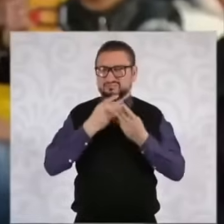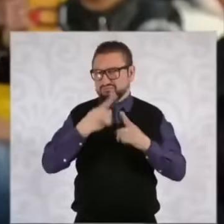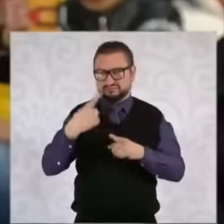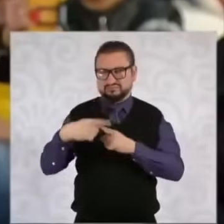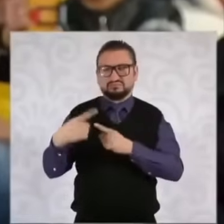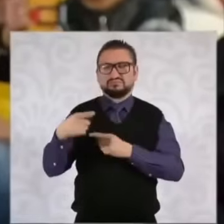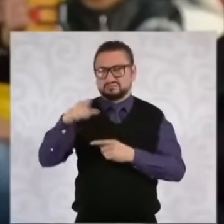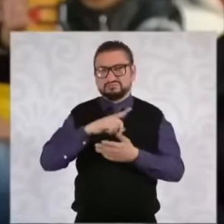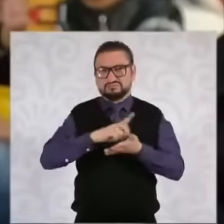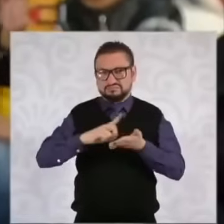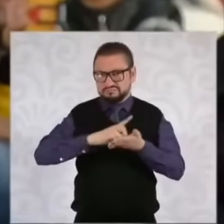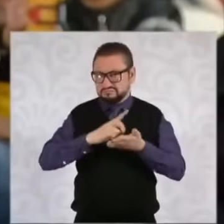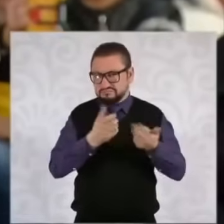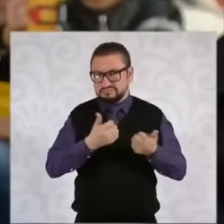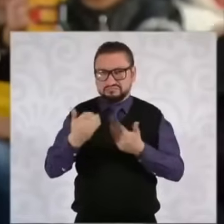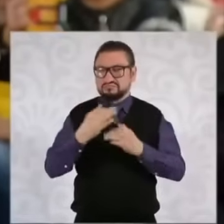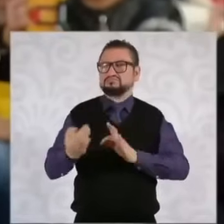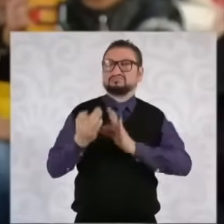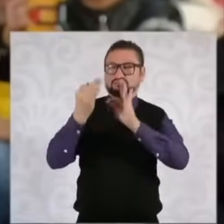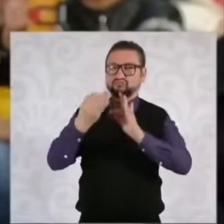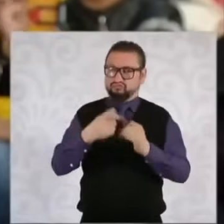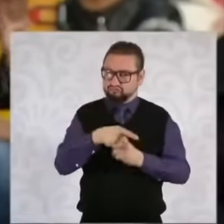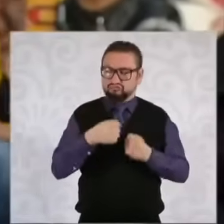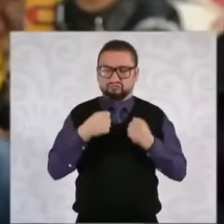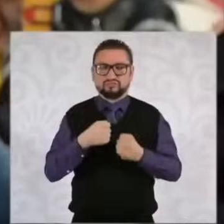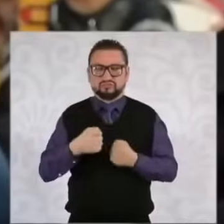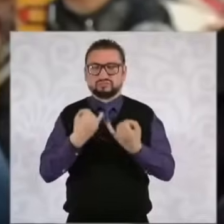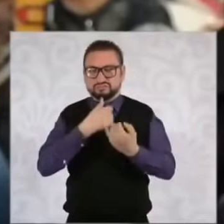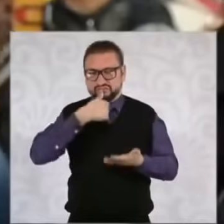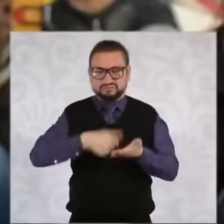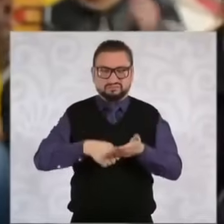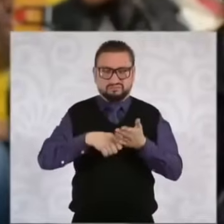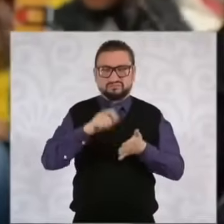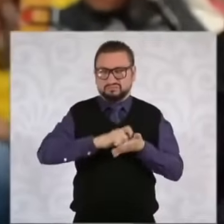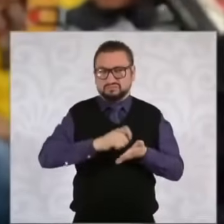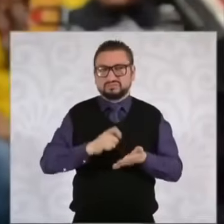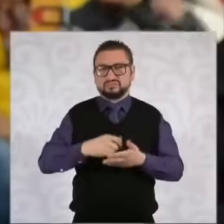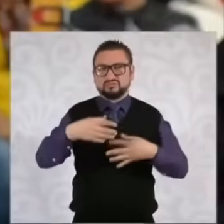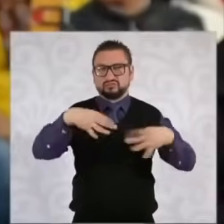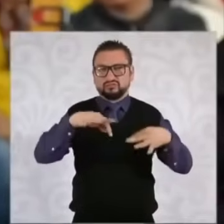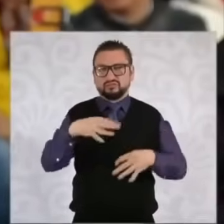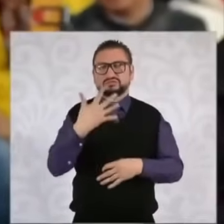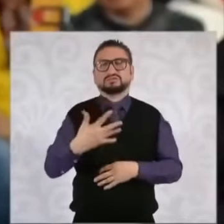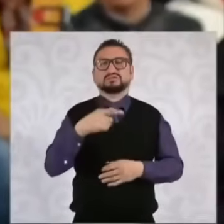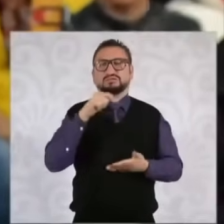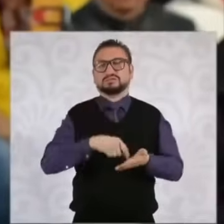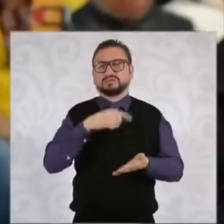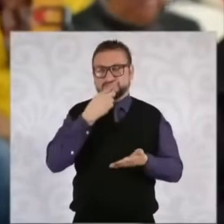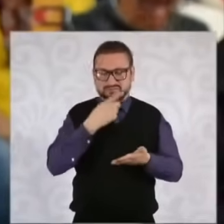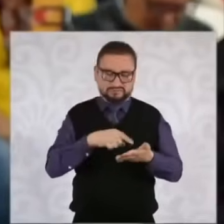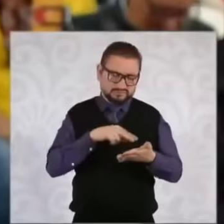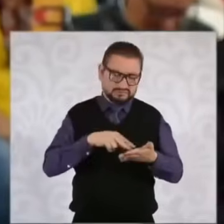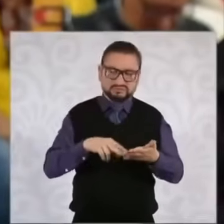y distribuyen la droga. También incluso, bueno, en parte de esta carta que fueron cinco hojas, dijo que